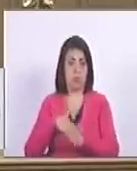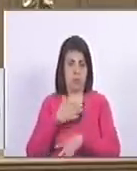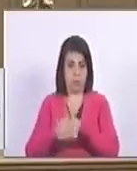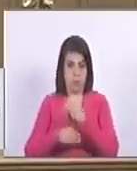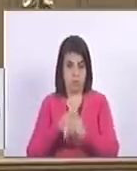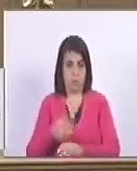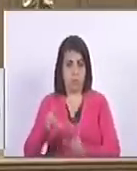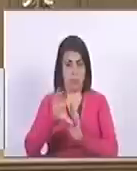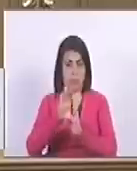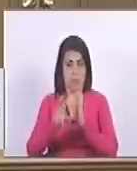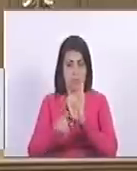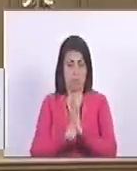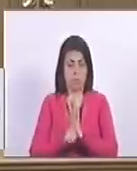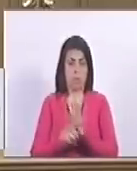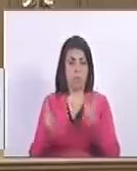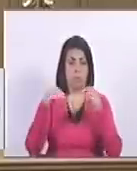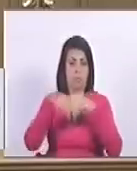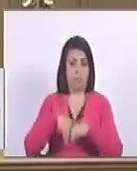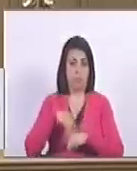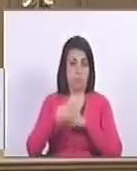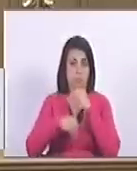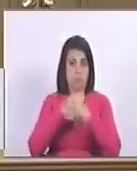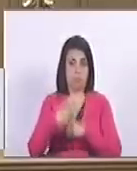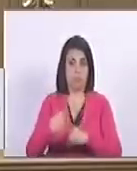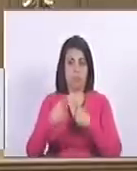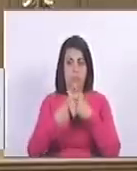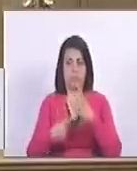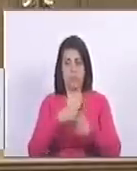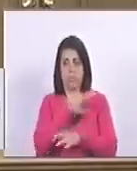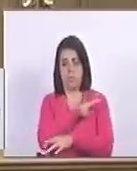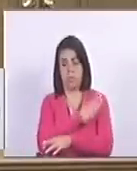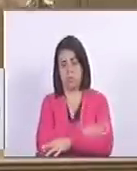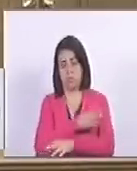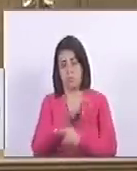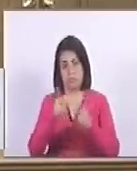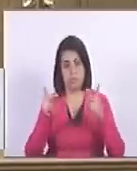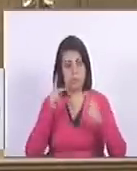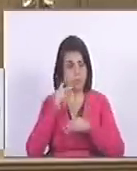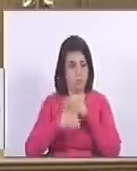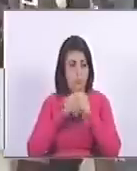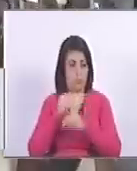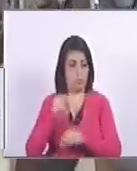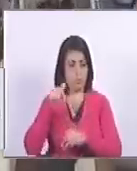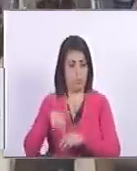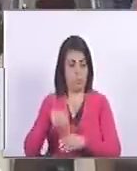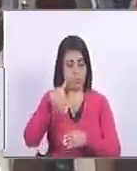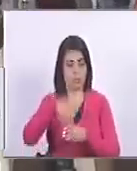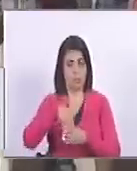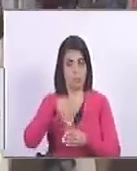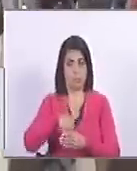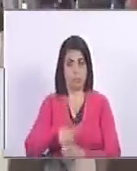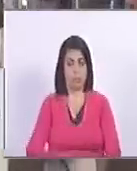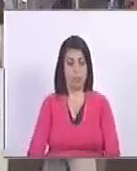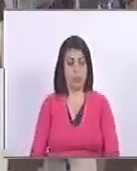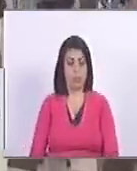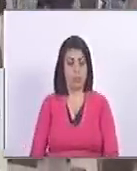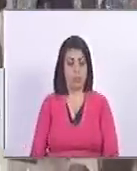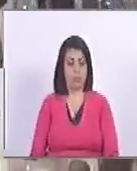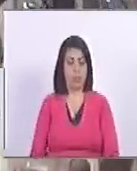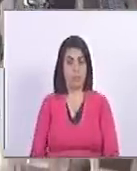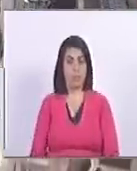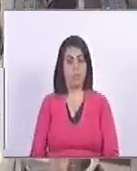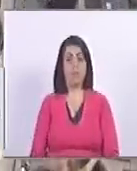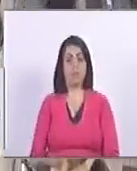constitucional de constituir el resto de los poderes públicos, salvo el ejecutivo, en este caso el electoral, de